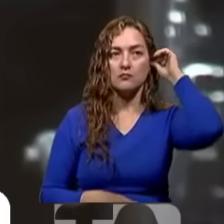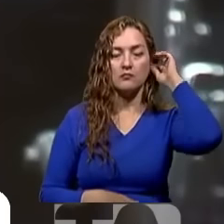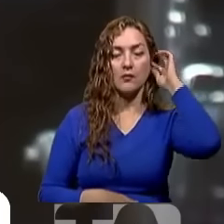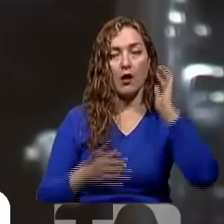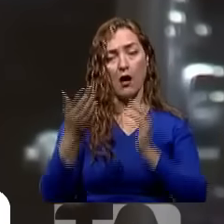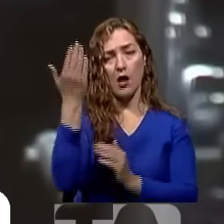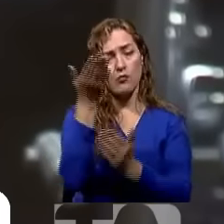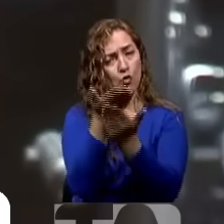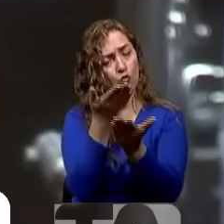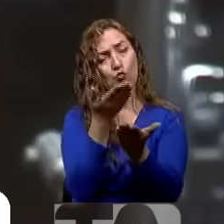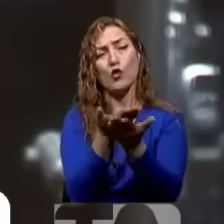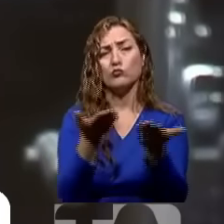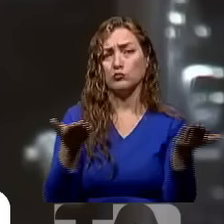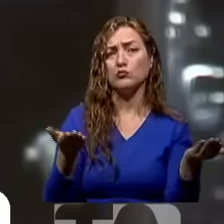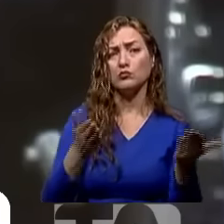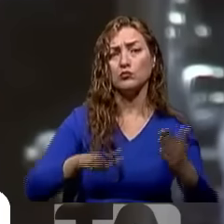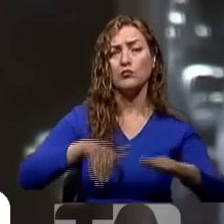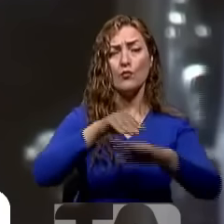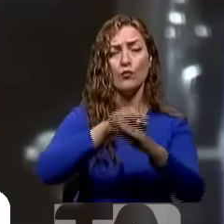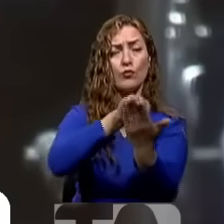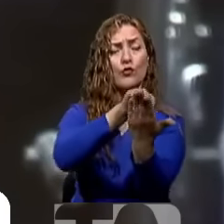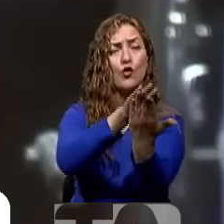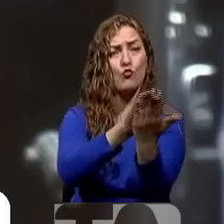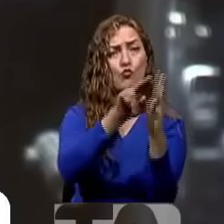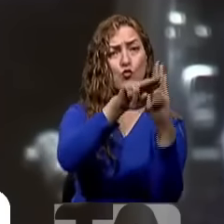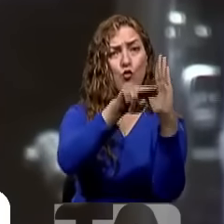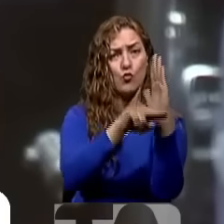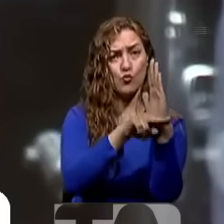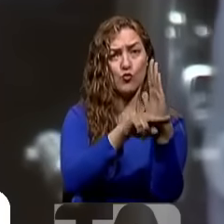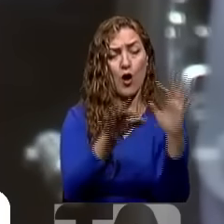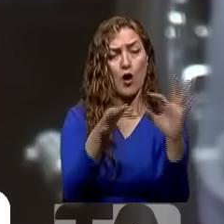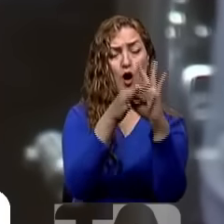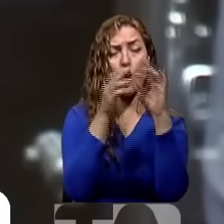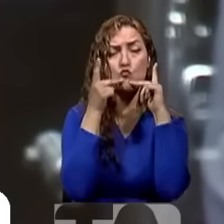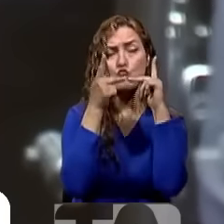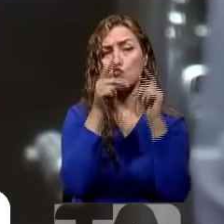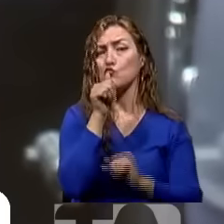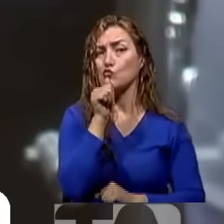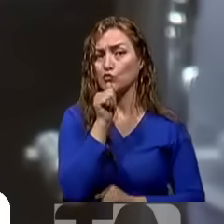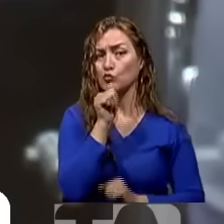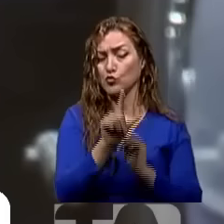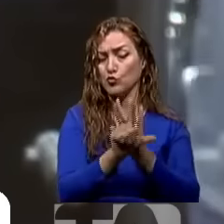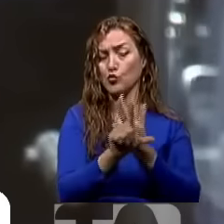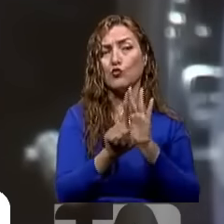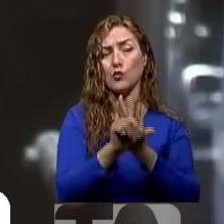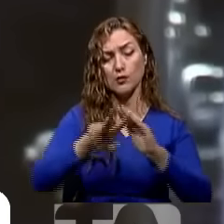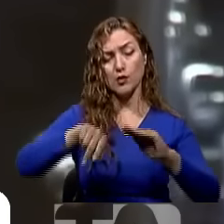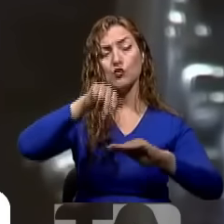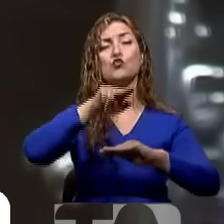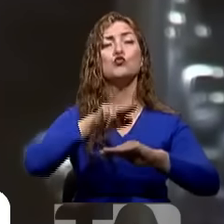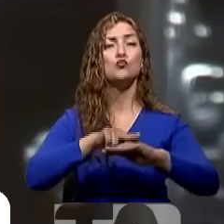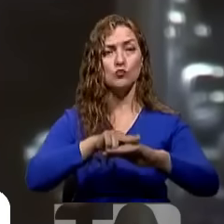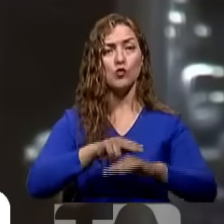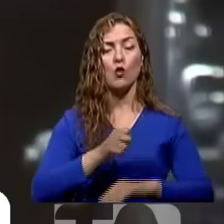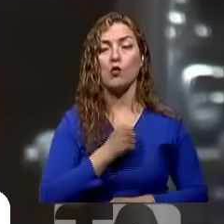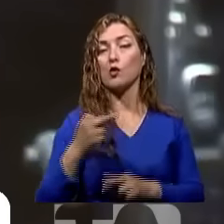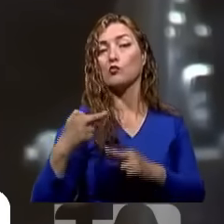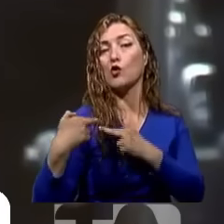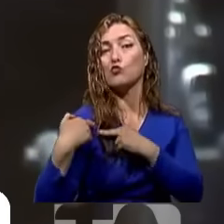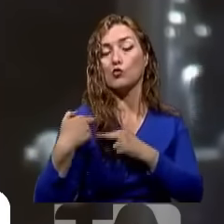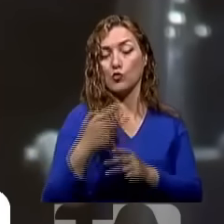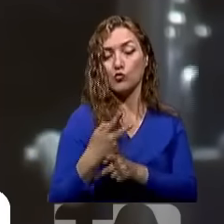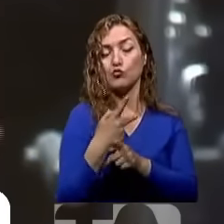sea justamente en torno a la aplicación de la normativa de alianzas público-privadas de la ley nacional. En el marco de nuestras competencias